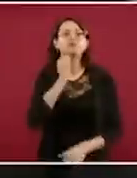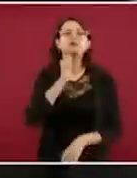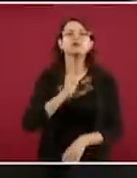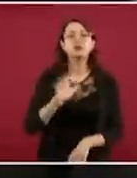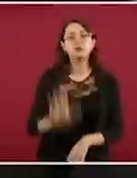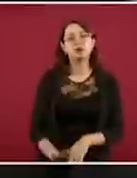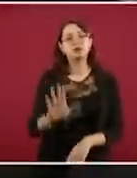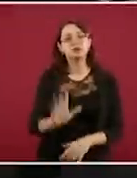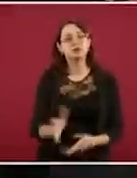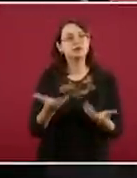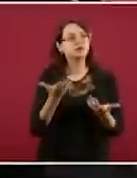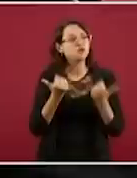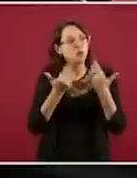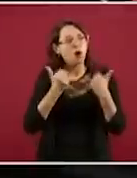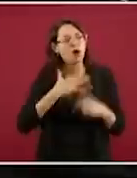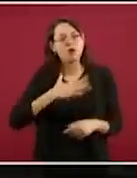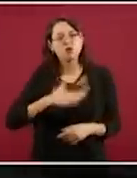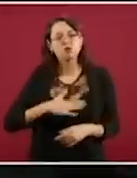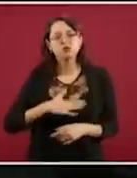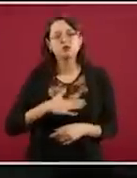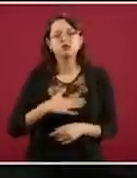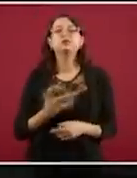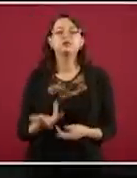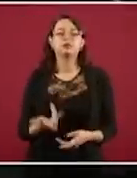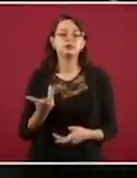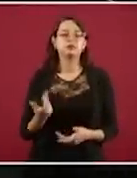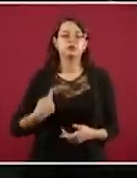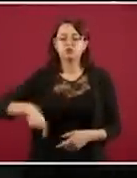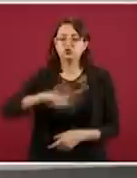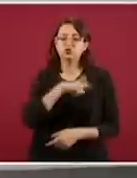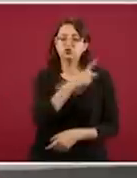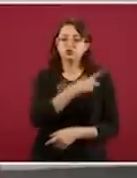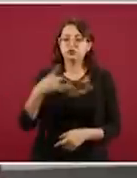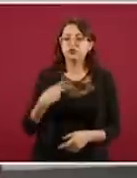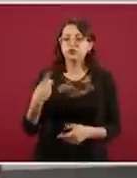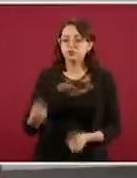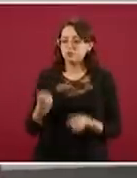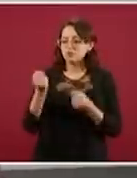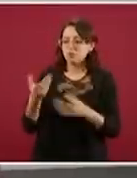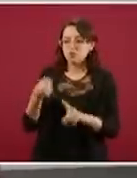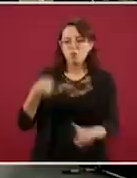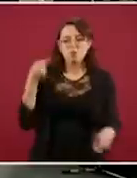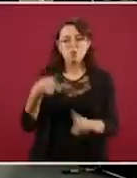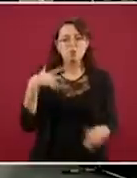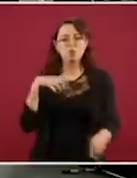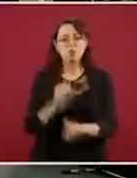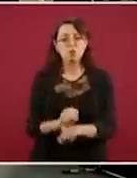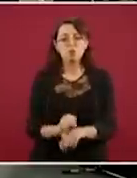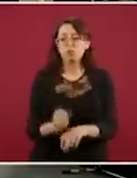Ese es nuestro propósito. ¿Lo tienes? A ver.